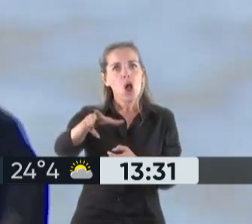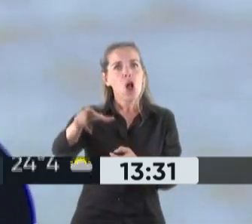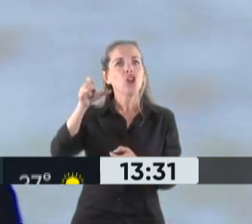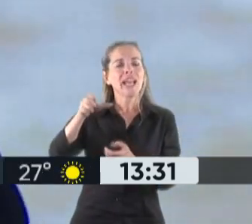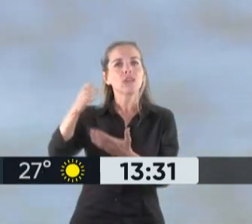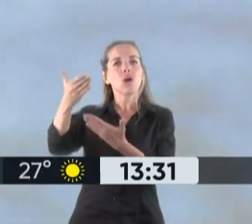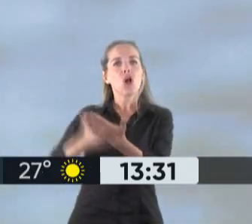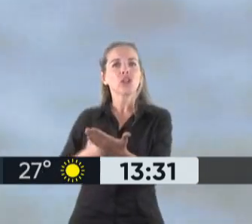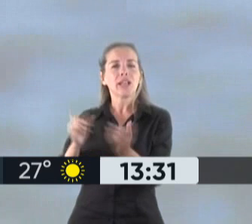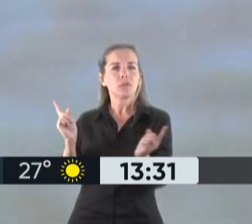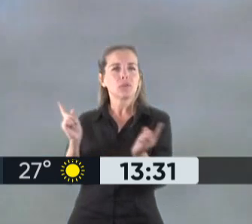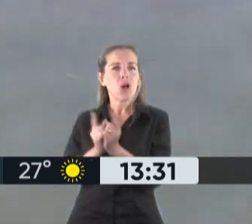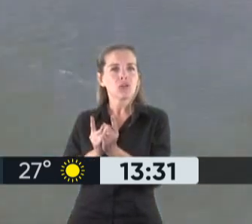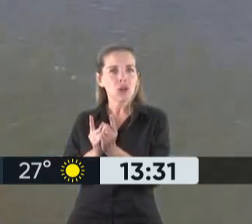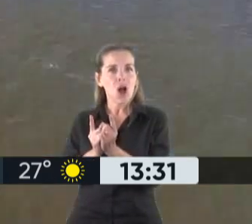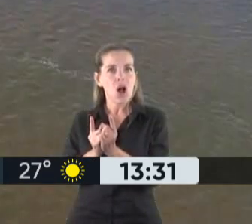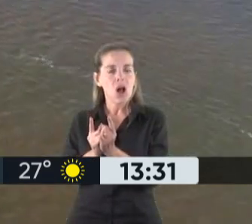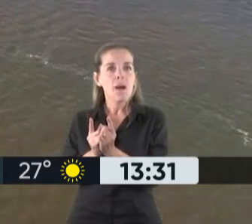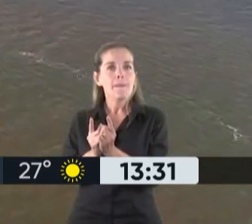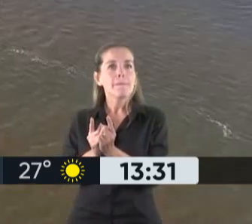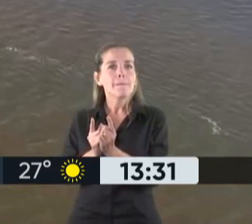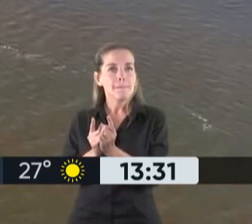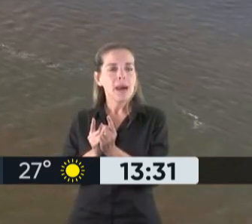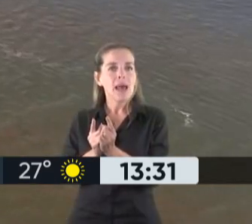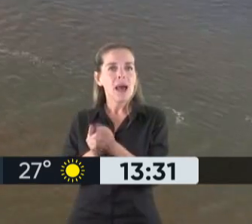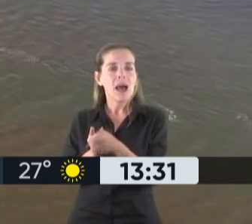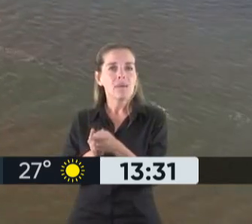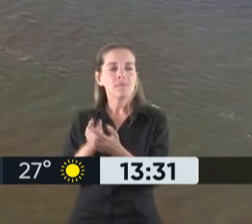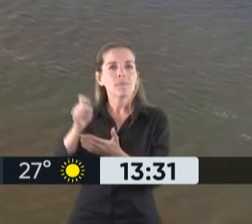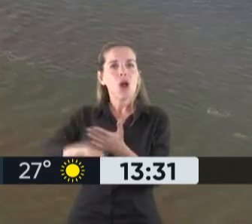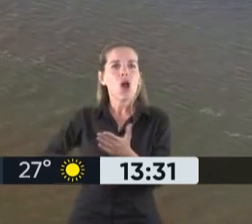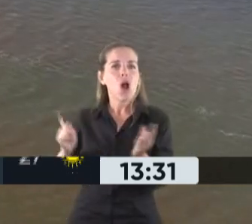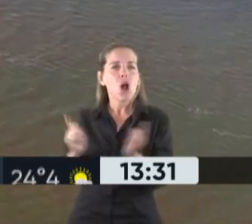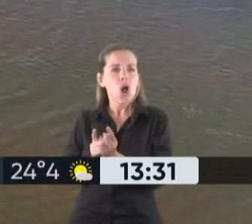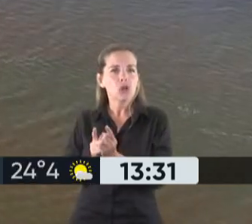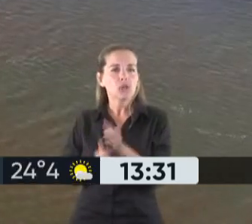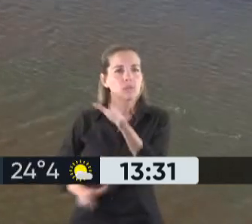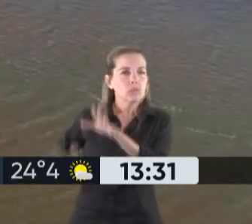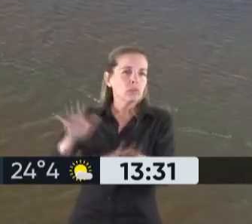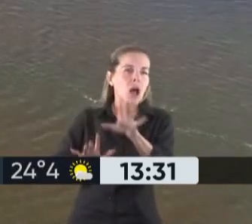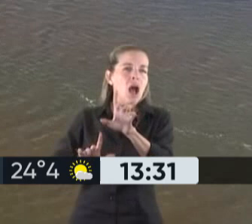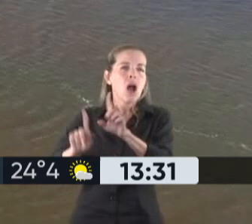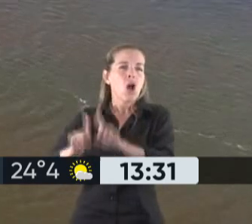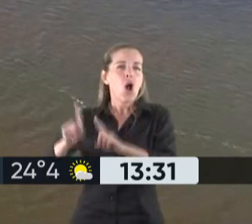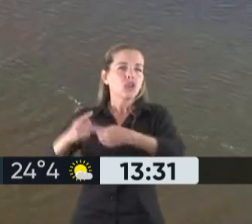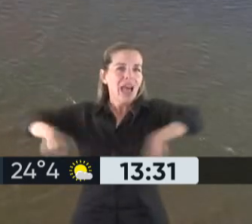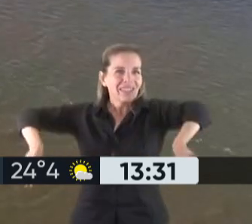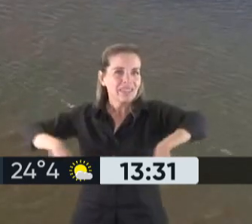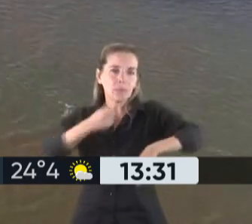haga un contrato corto para llevar adelante las tareas de balizamiento y las tareas de